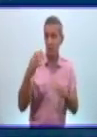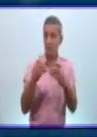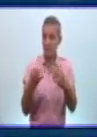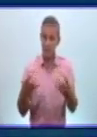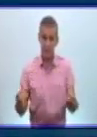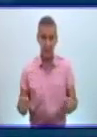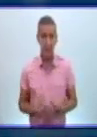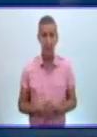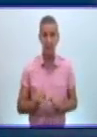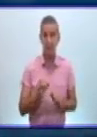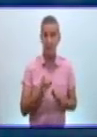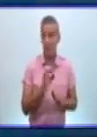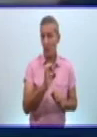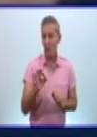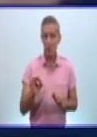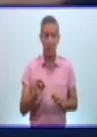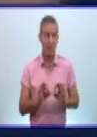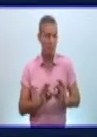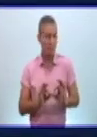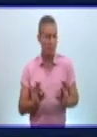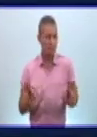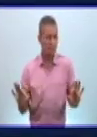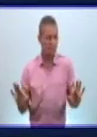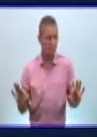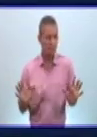En organismos simples,